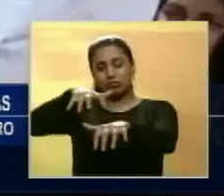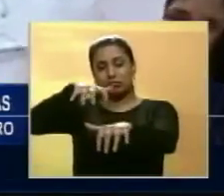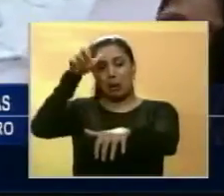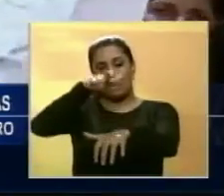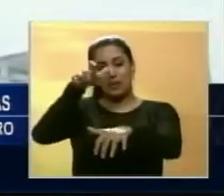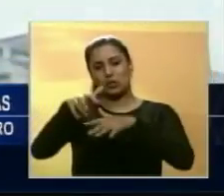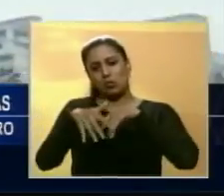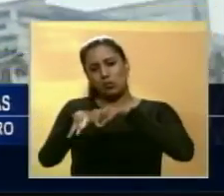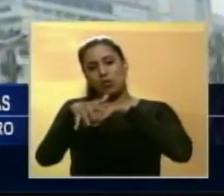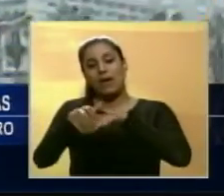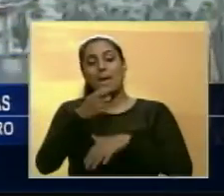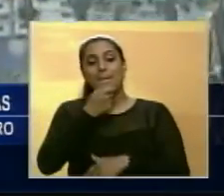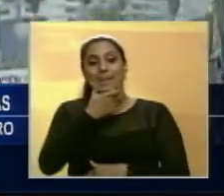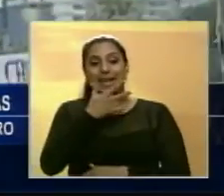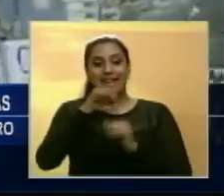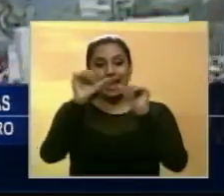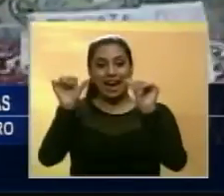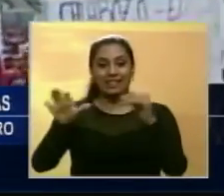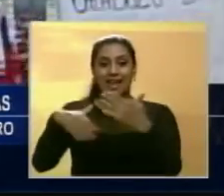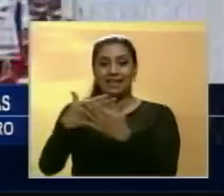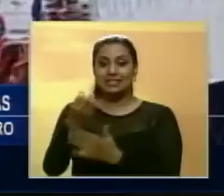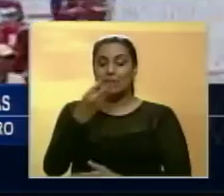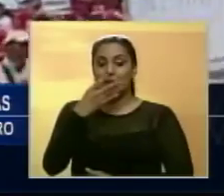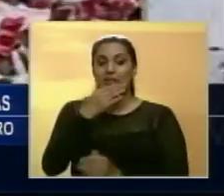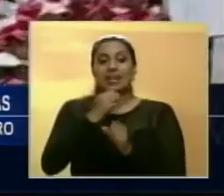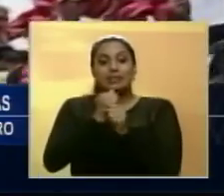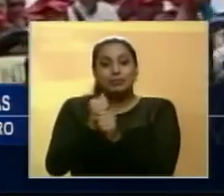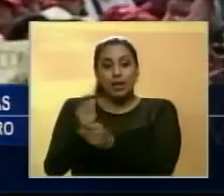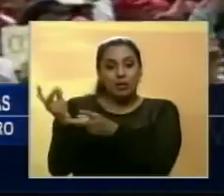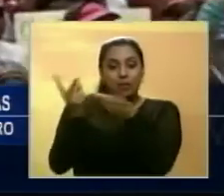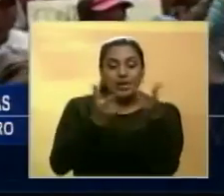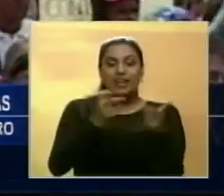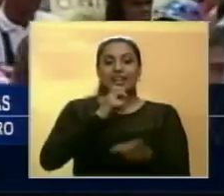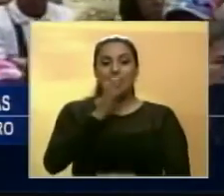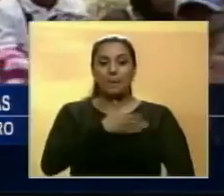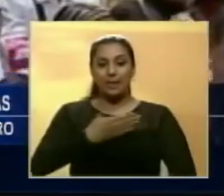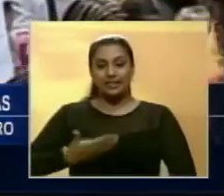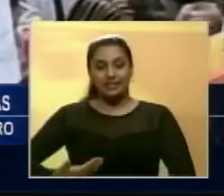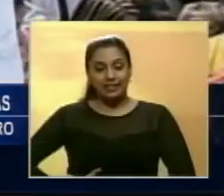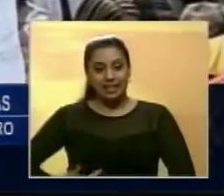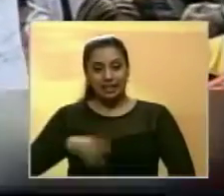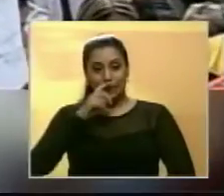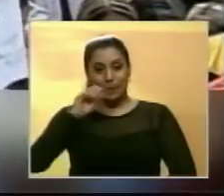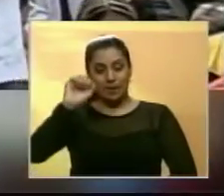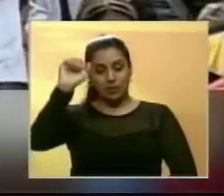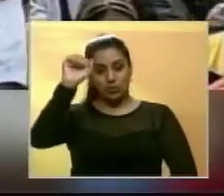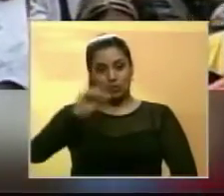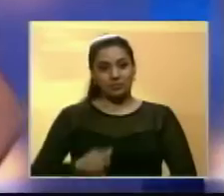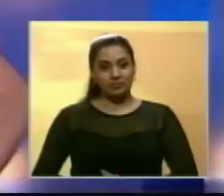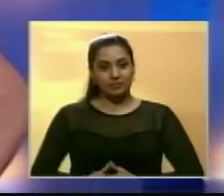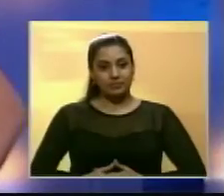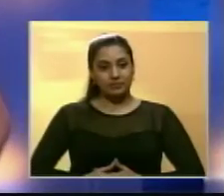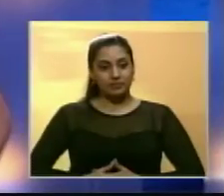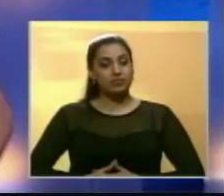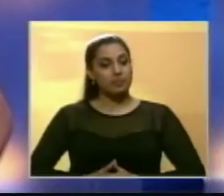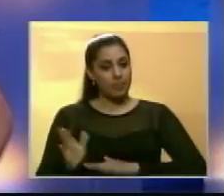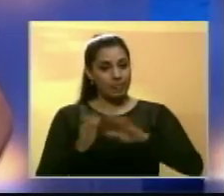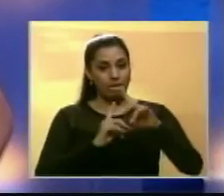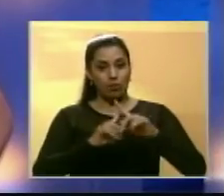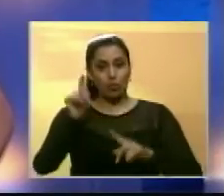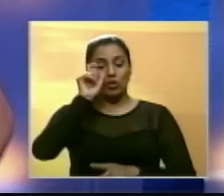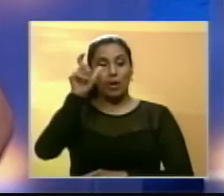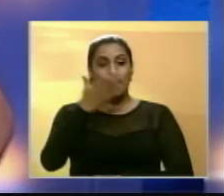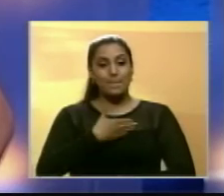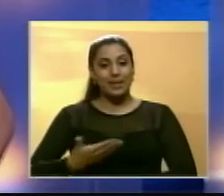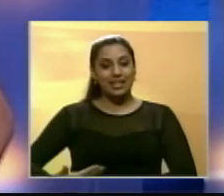personas marcha desde Bellas Artes hasta Miraflores. Esperan ser recibidos por el presidente de la República, Nicolás Maduro. Freddy